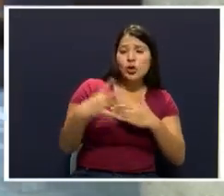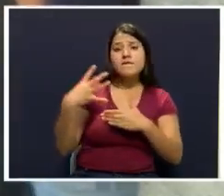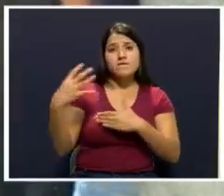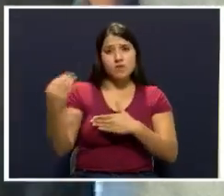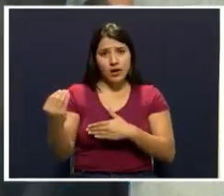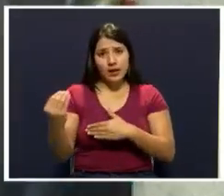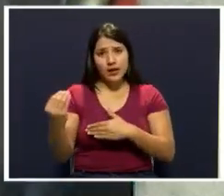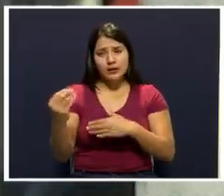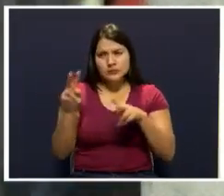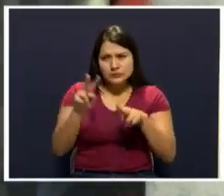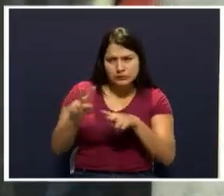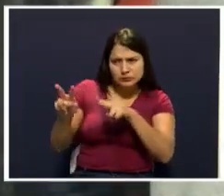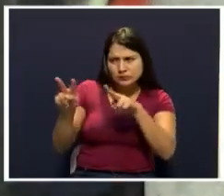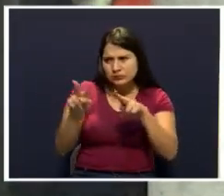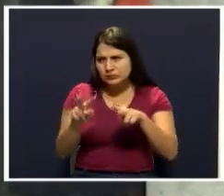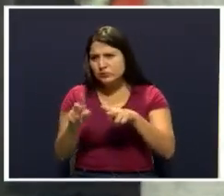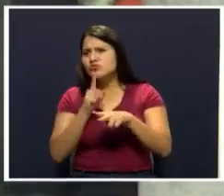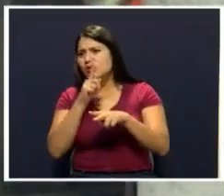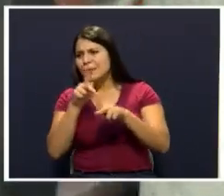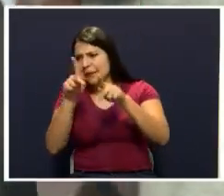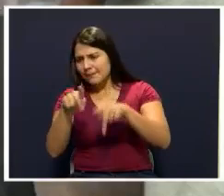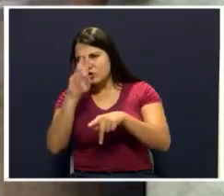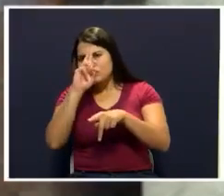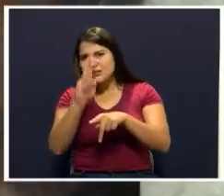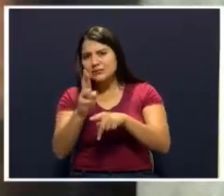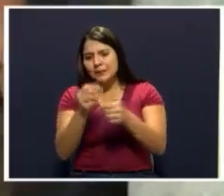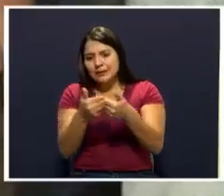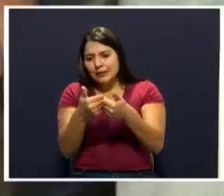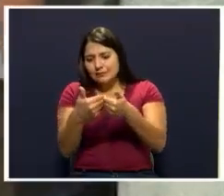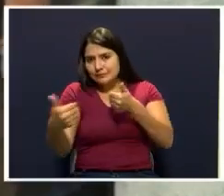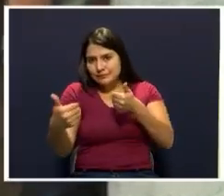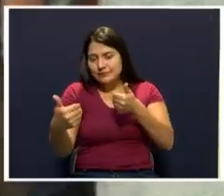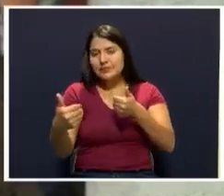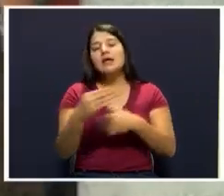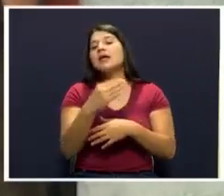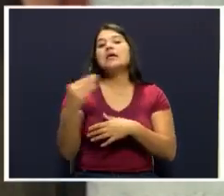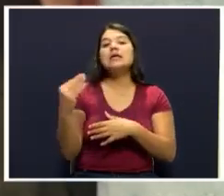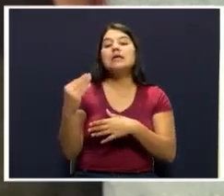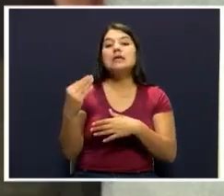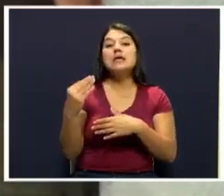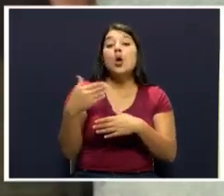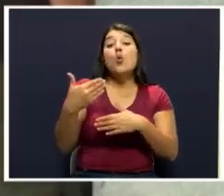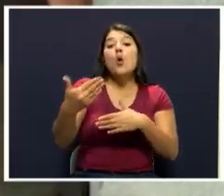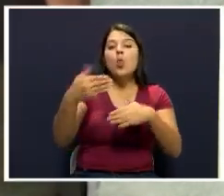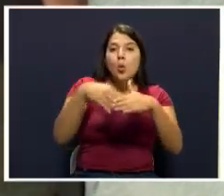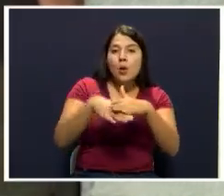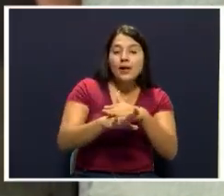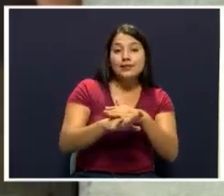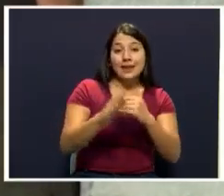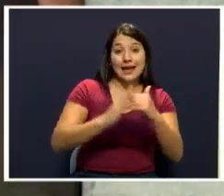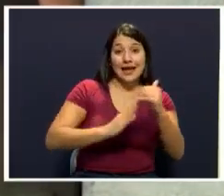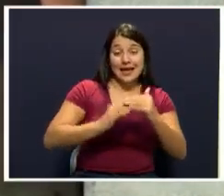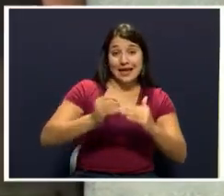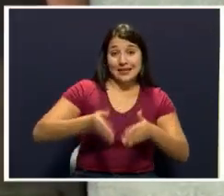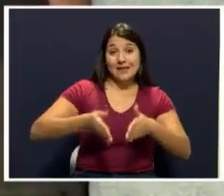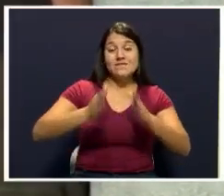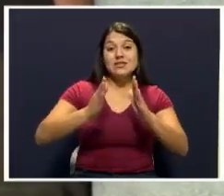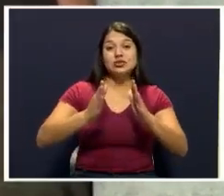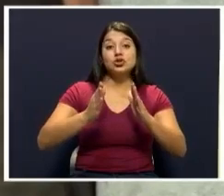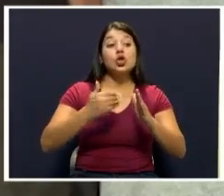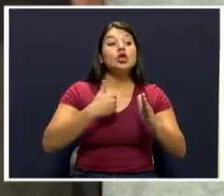edificio, cerciorándose de que las personas mantengan la distancia y que el ingreso al edificio adicionaron